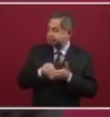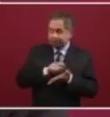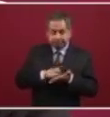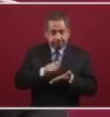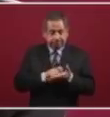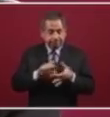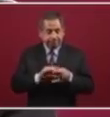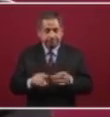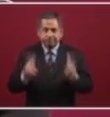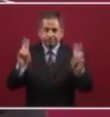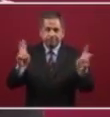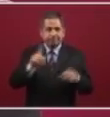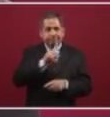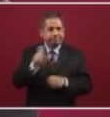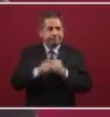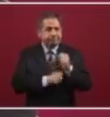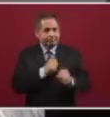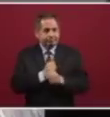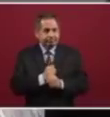Cien años de soledad,